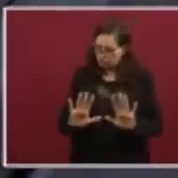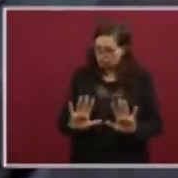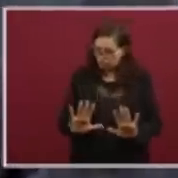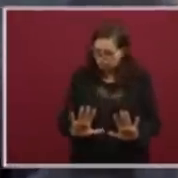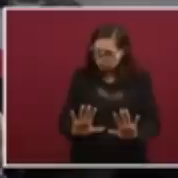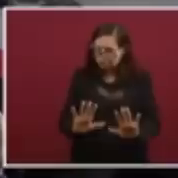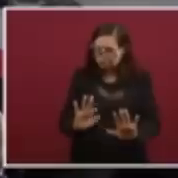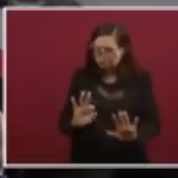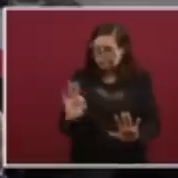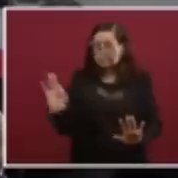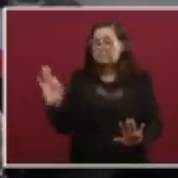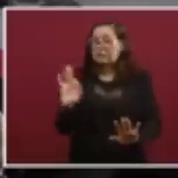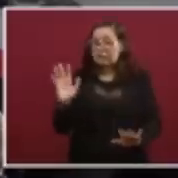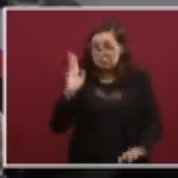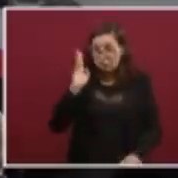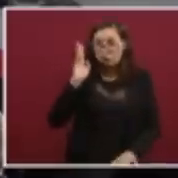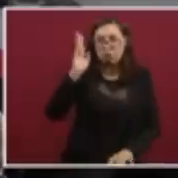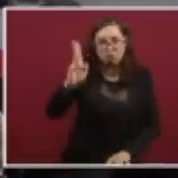porque no sabemos.